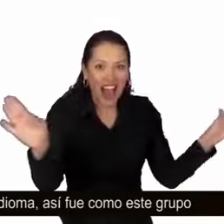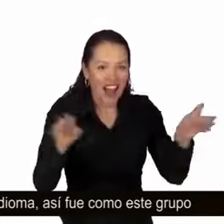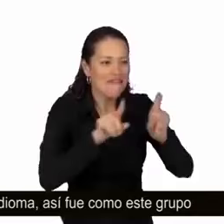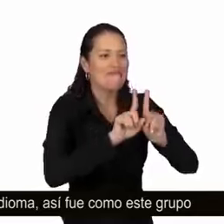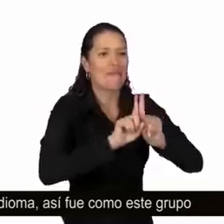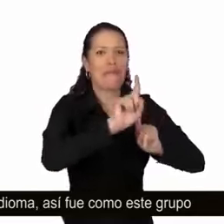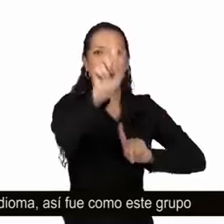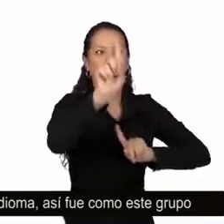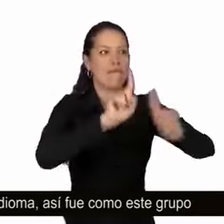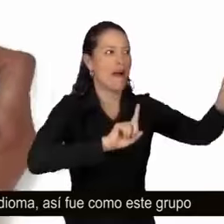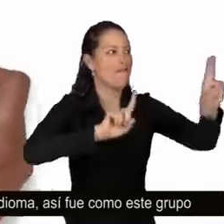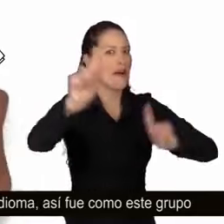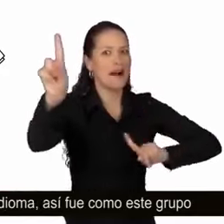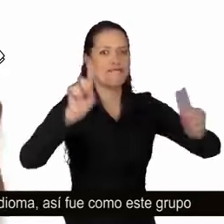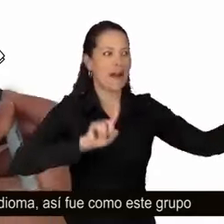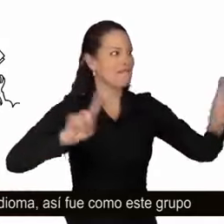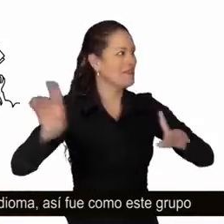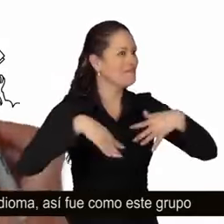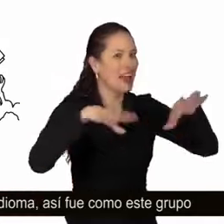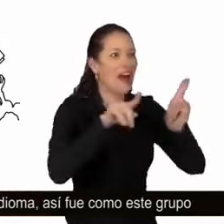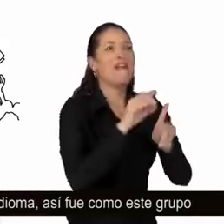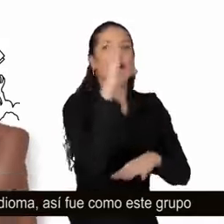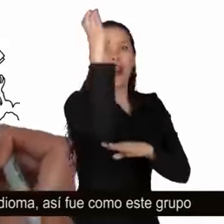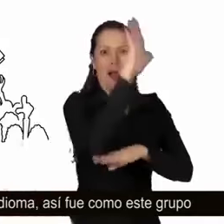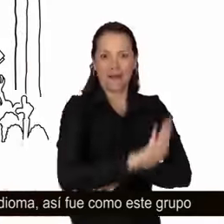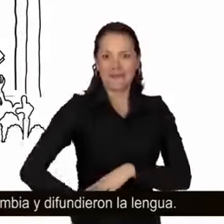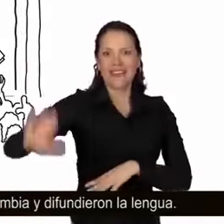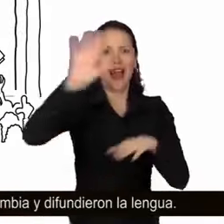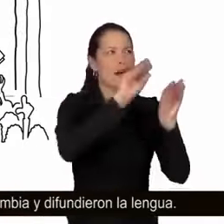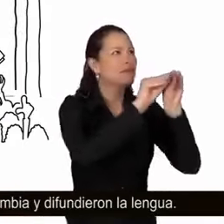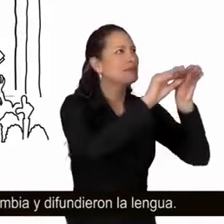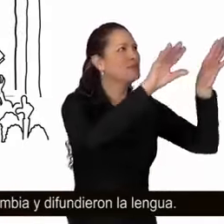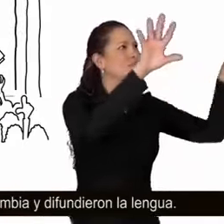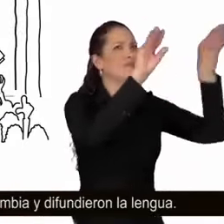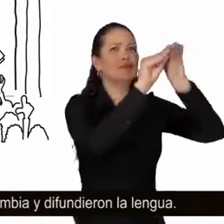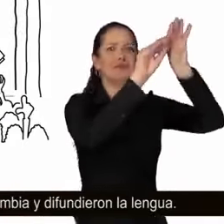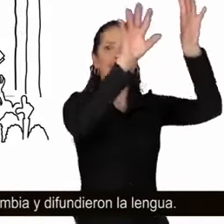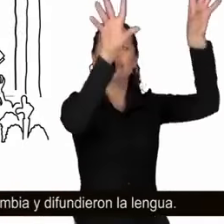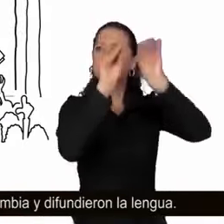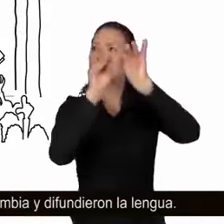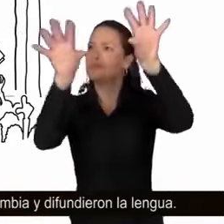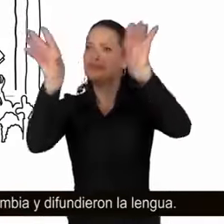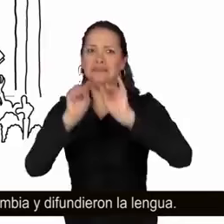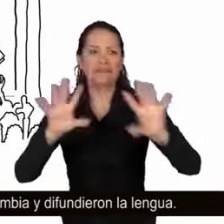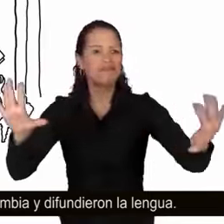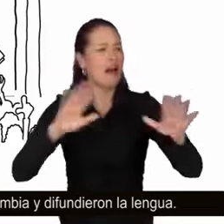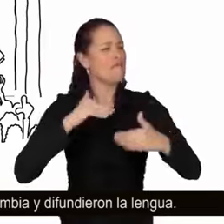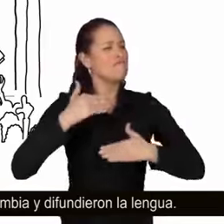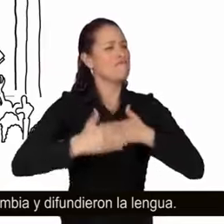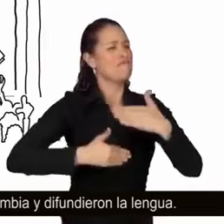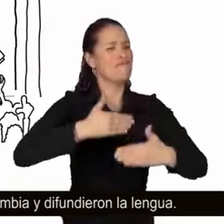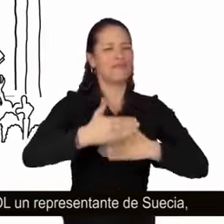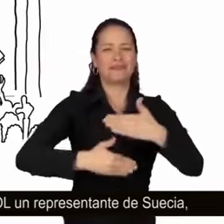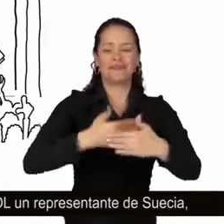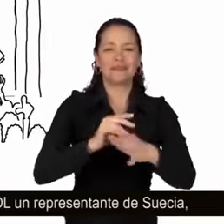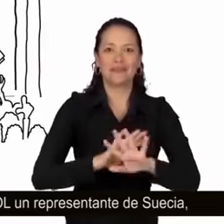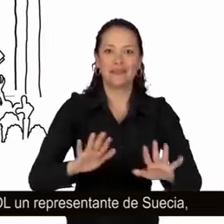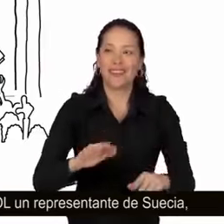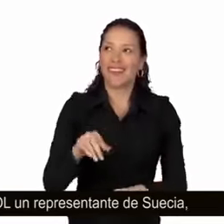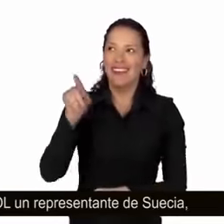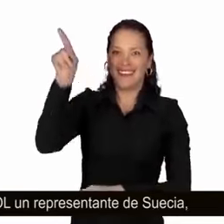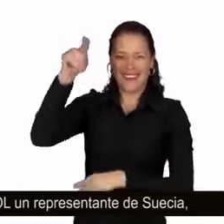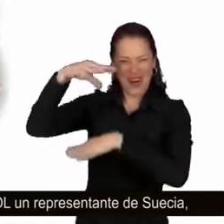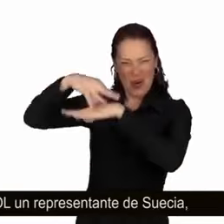para formarlos en la enseñanza del idioma. Así fue como este grupo de sordos se distribuyeron por Colombia y difundieron la